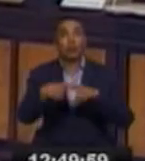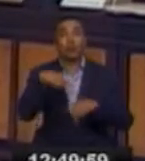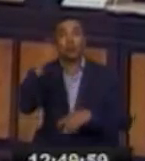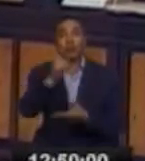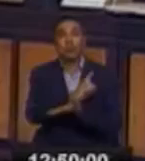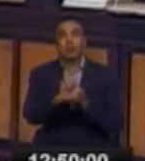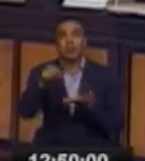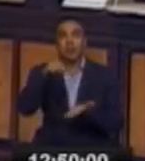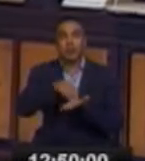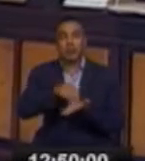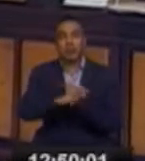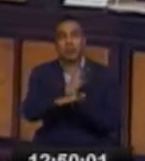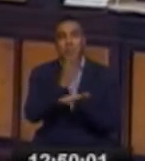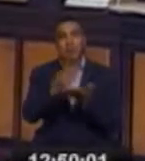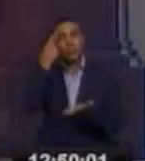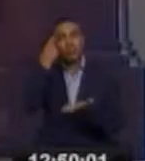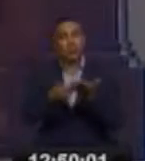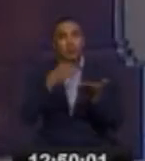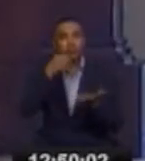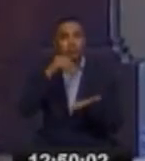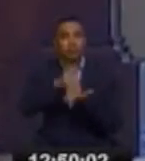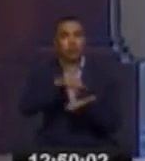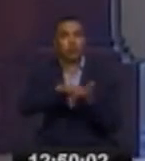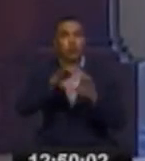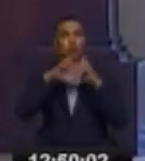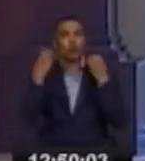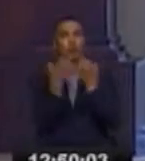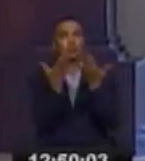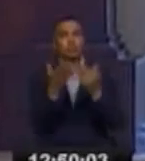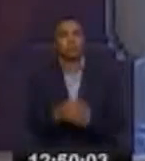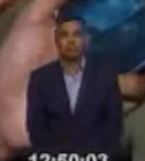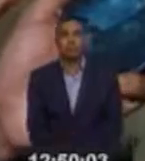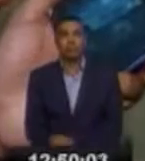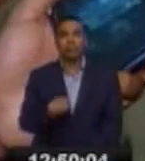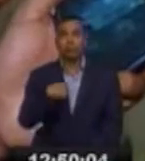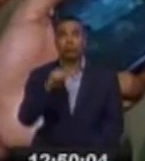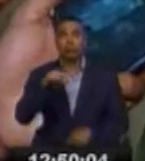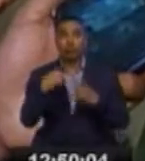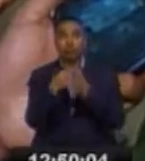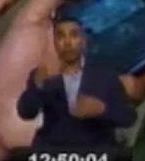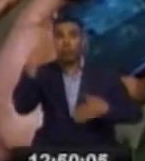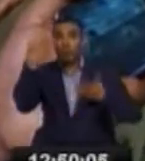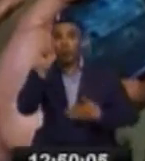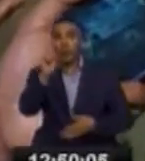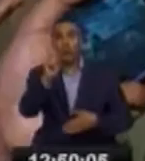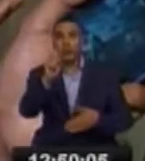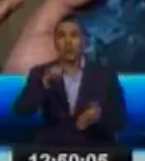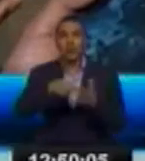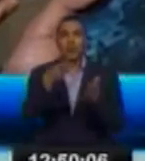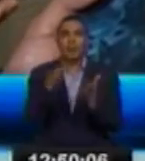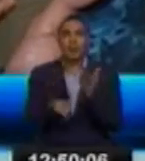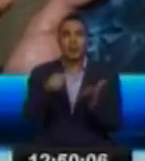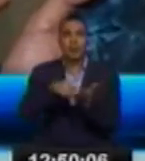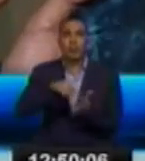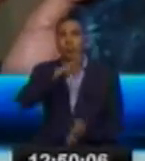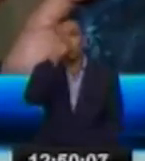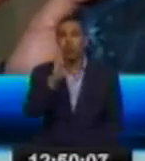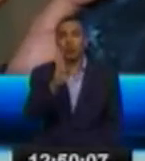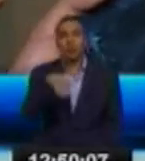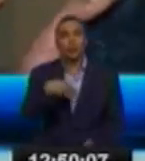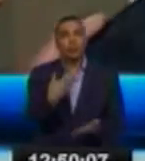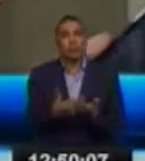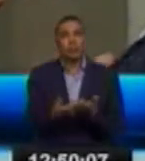semana acá en la Asamblea para que se conforme esa comisión. Tiene que haber una línea política porque lo que ha estado sucediendo es que nunca iban a